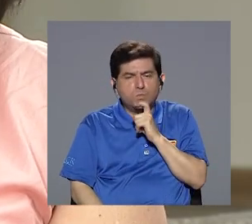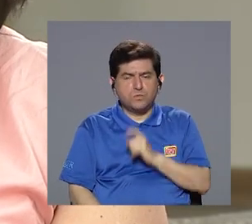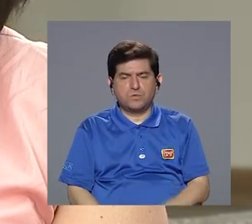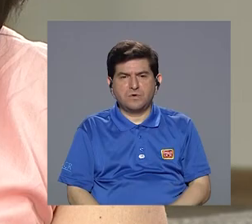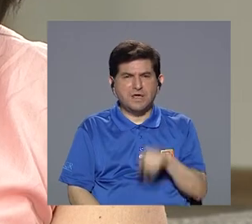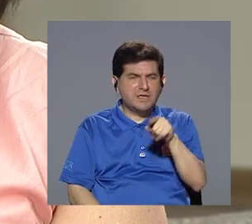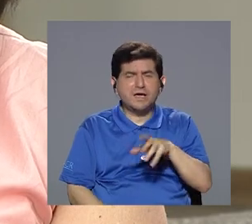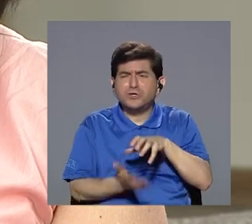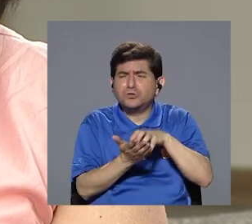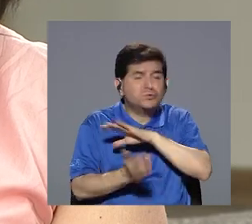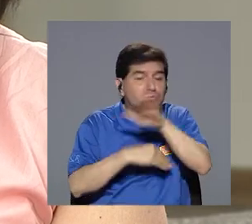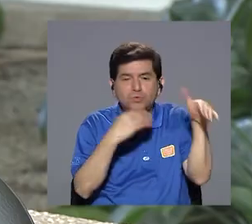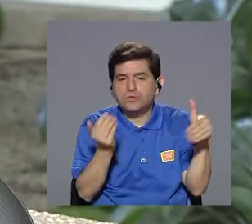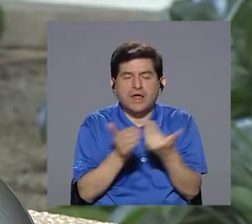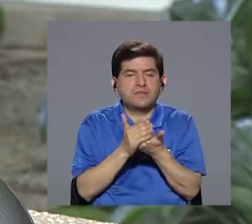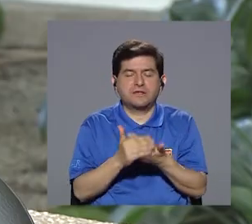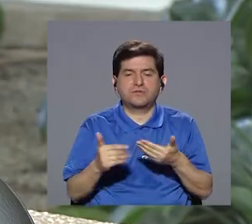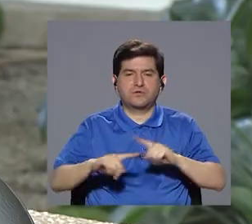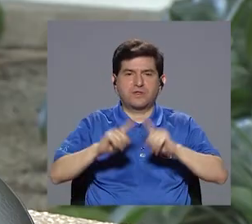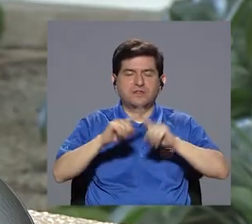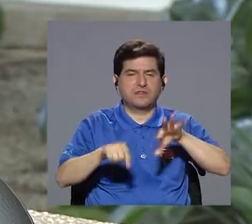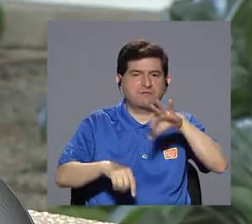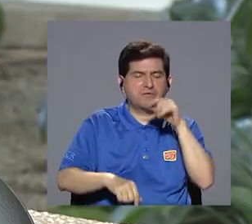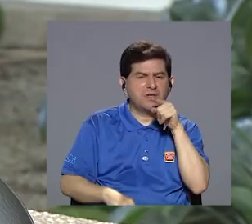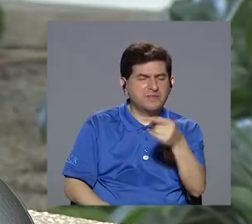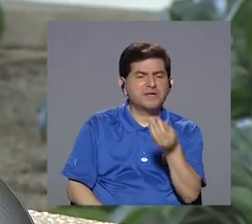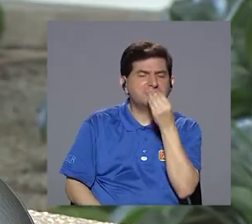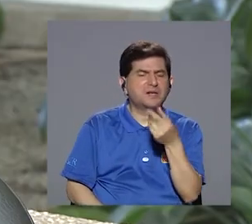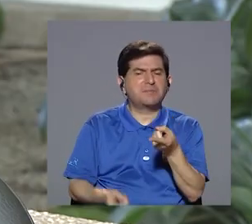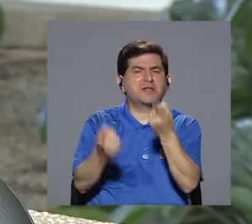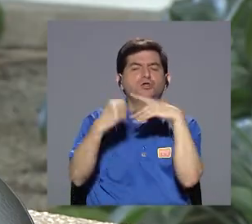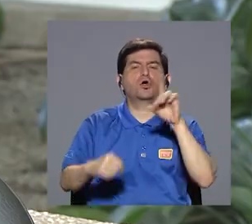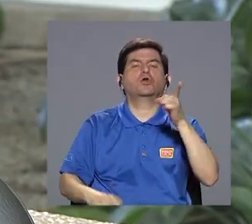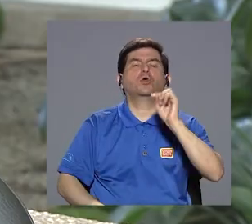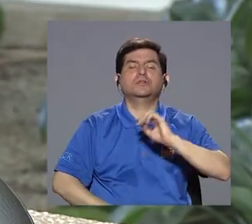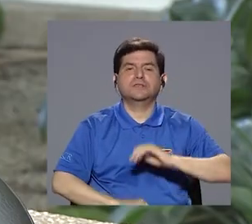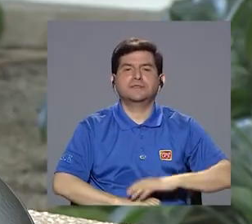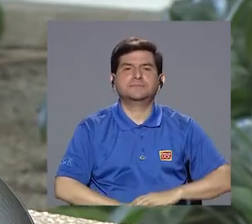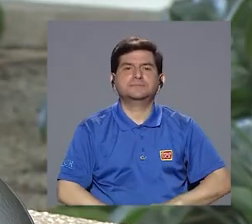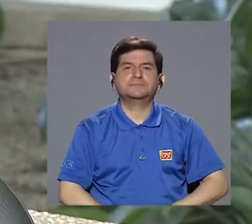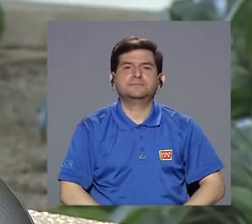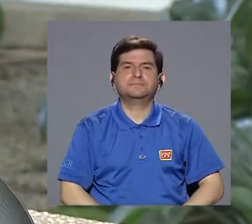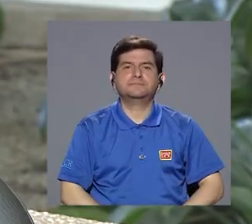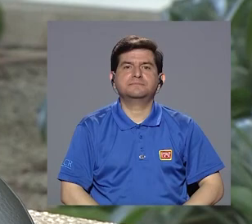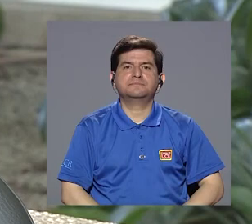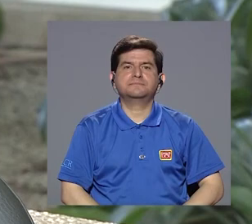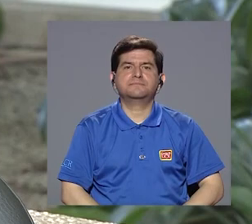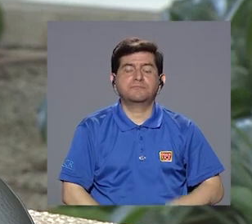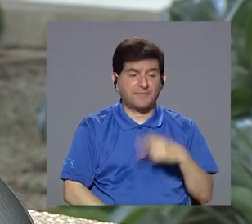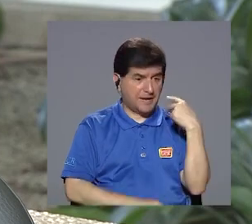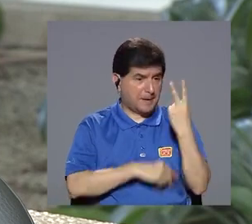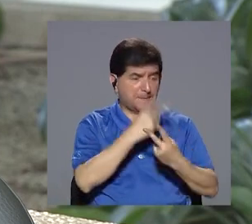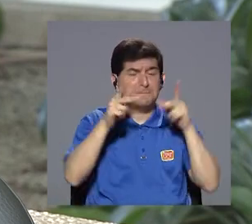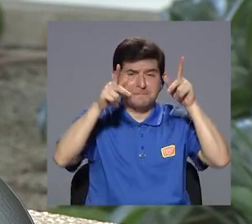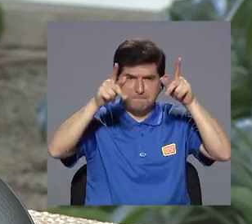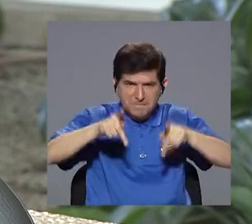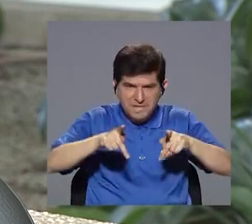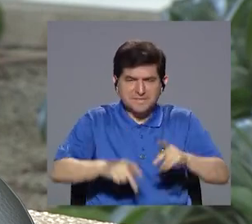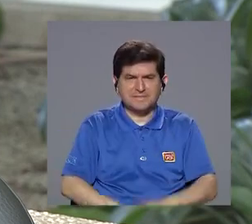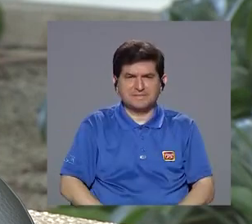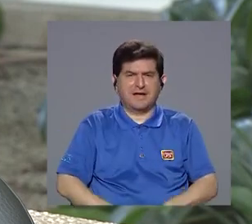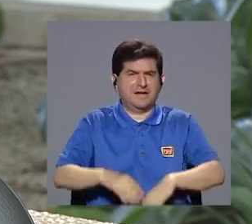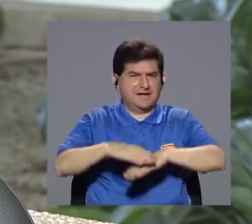Más que ellos cuestionan absolutamente todas las formas de dónde viene esa alimentación. Entonces, ir a visitar a